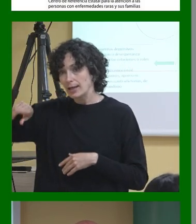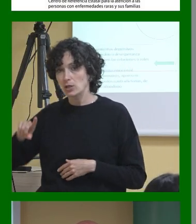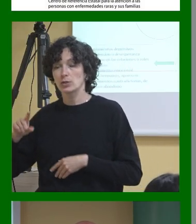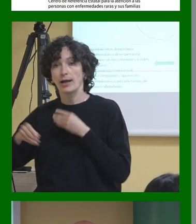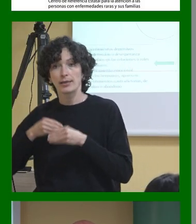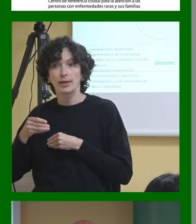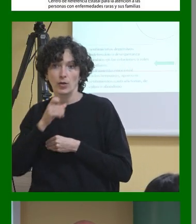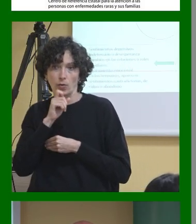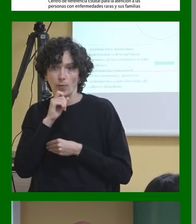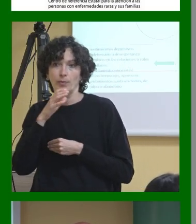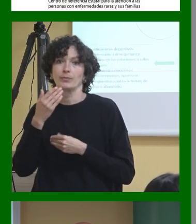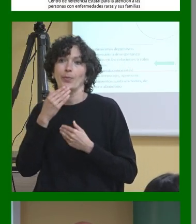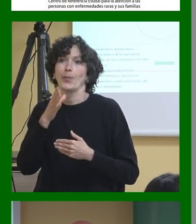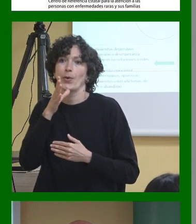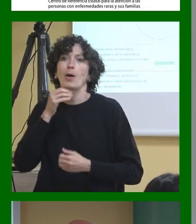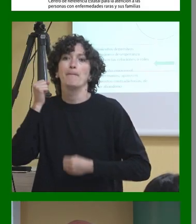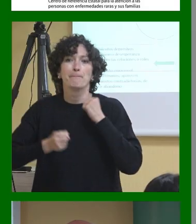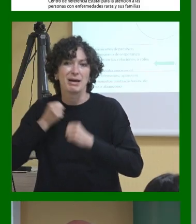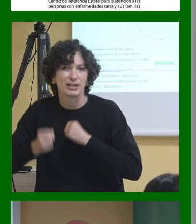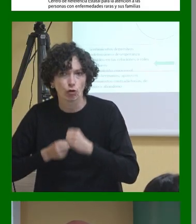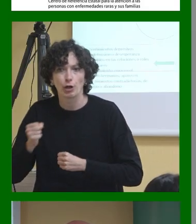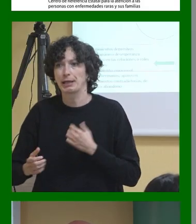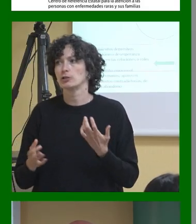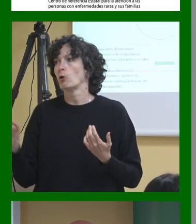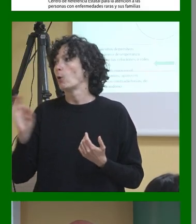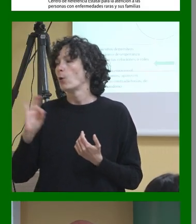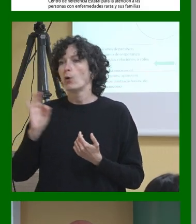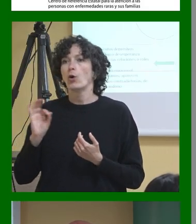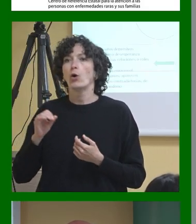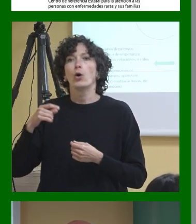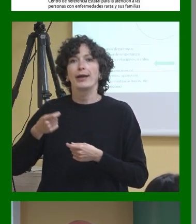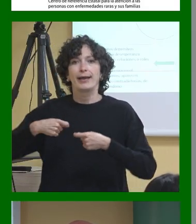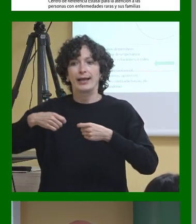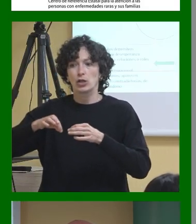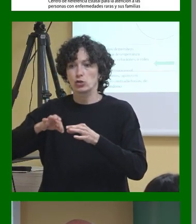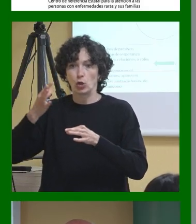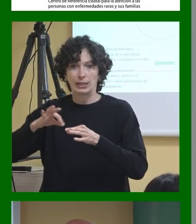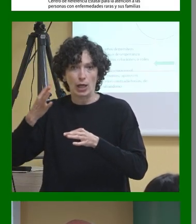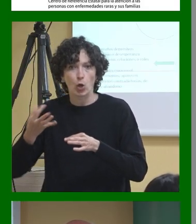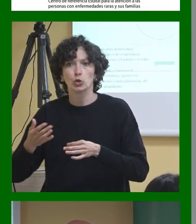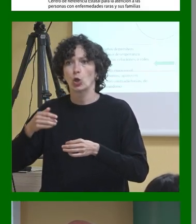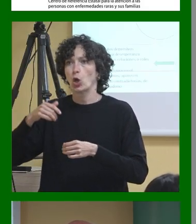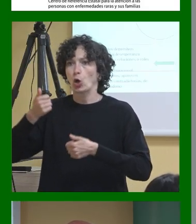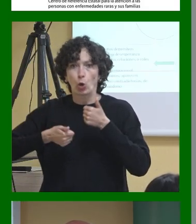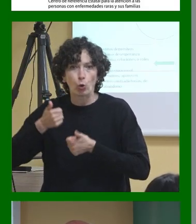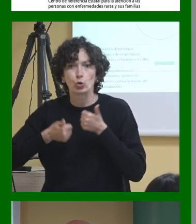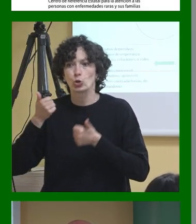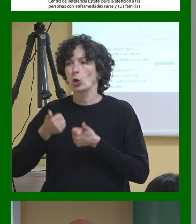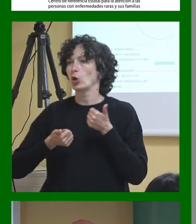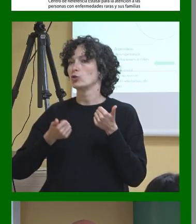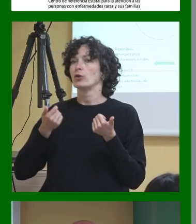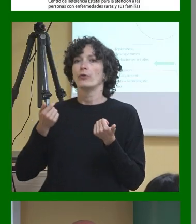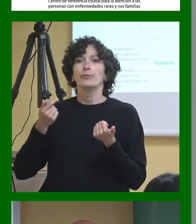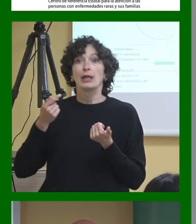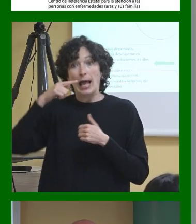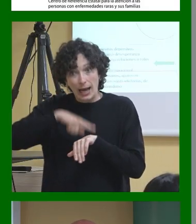con maratones, lo estamos viendo continuamente, le están haciendo rifas, están haciendo concursos, a la vez tienen que